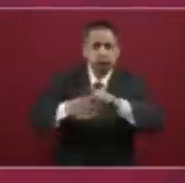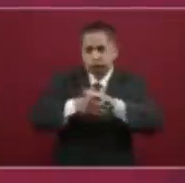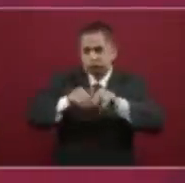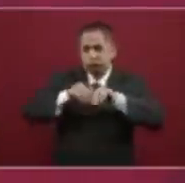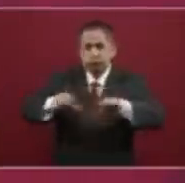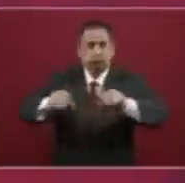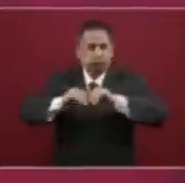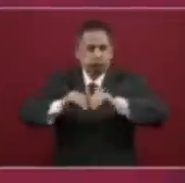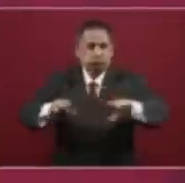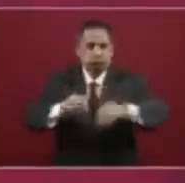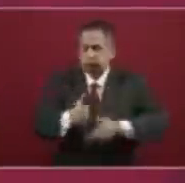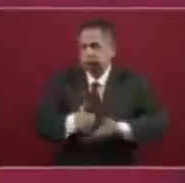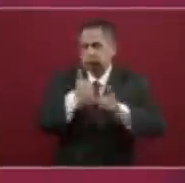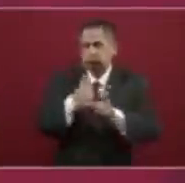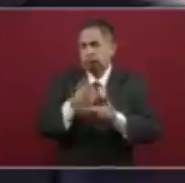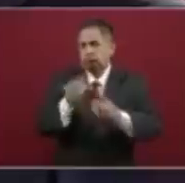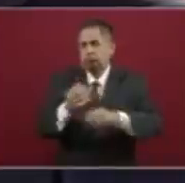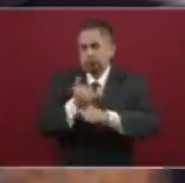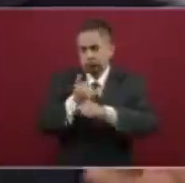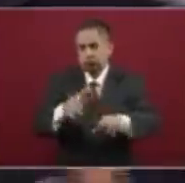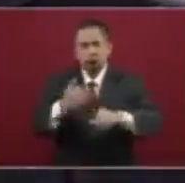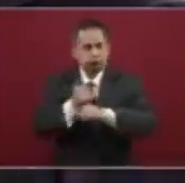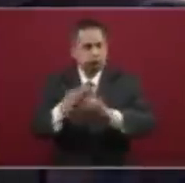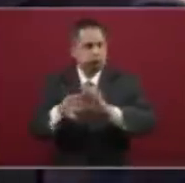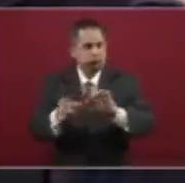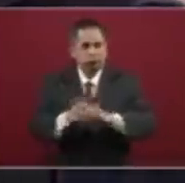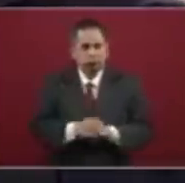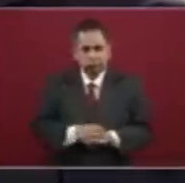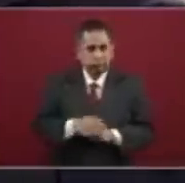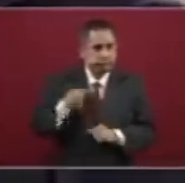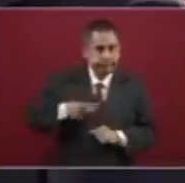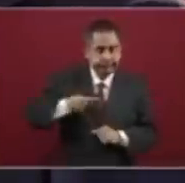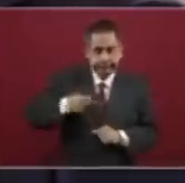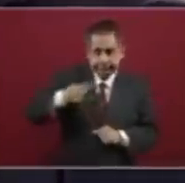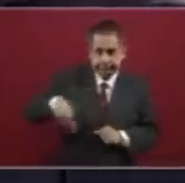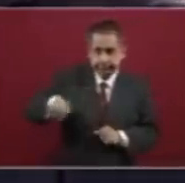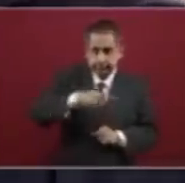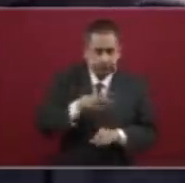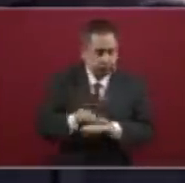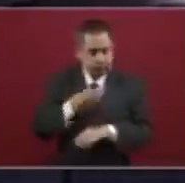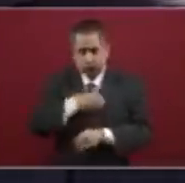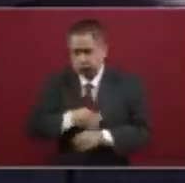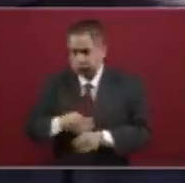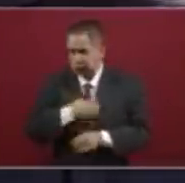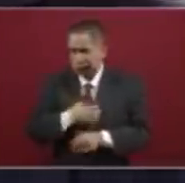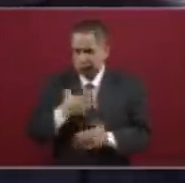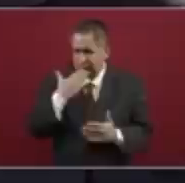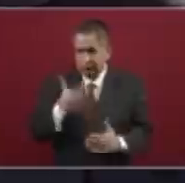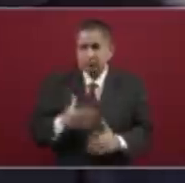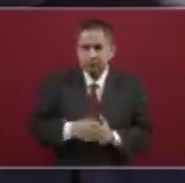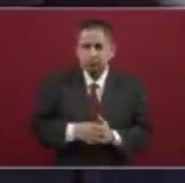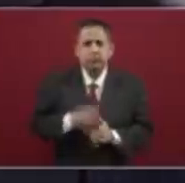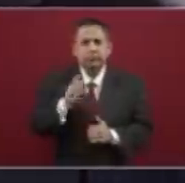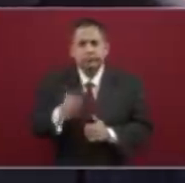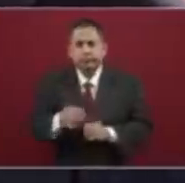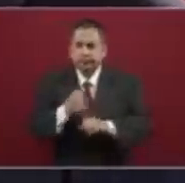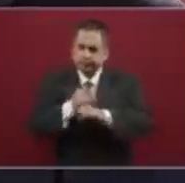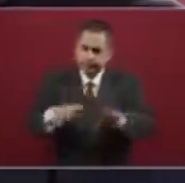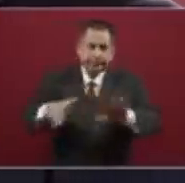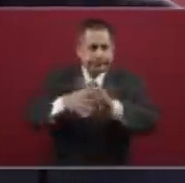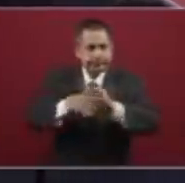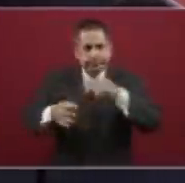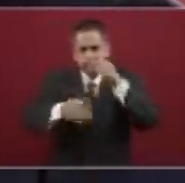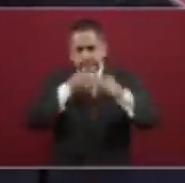mucho y la gente está muy contenta de que se esté